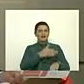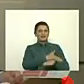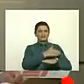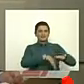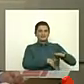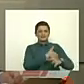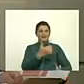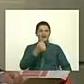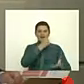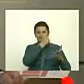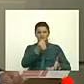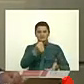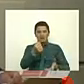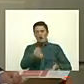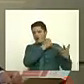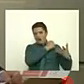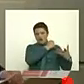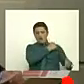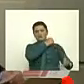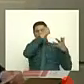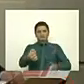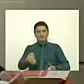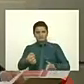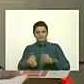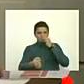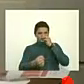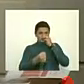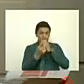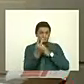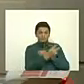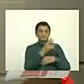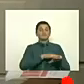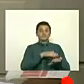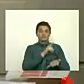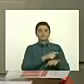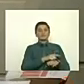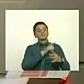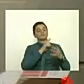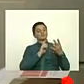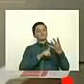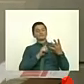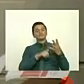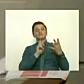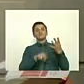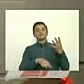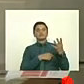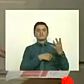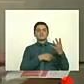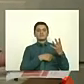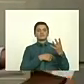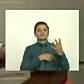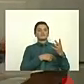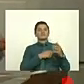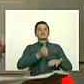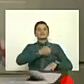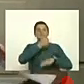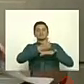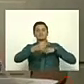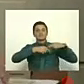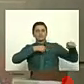de Hacienda de negativo en positivo, un papel, y el director del Departamento Nacional de Planeación, el